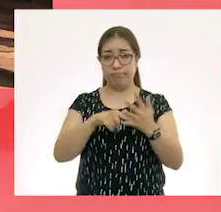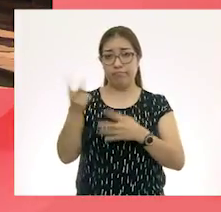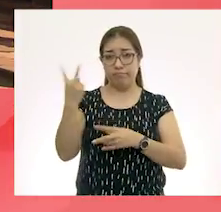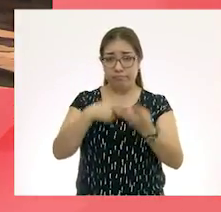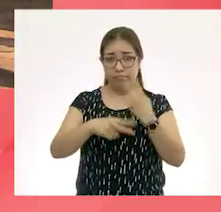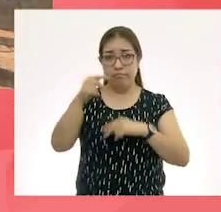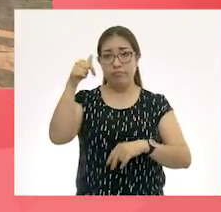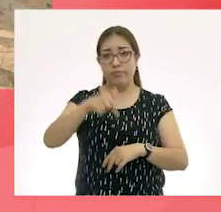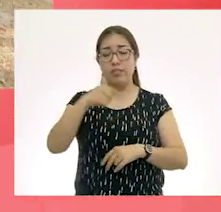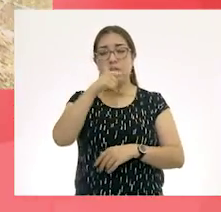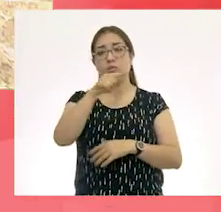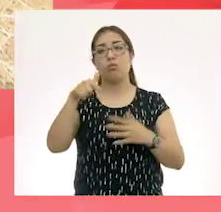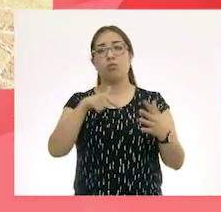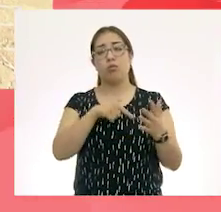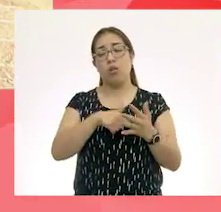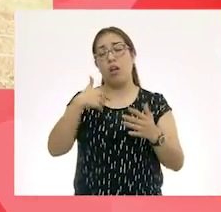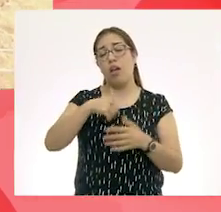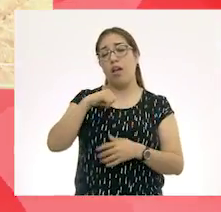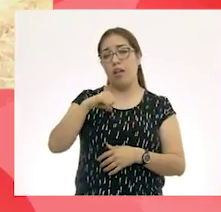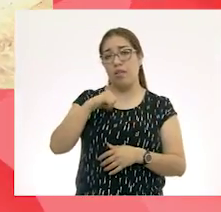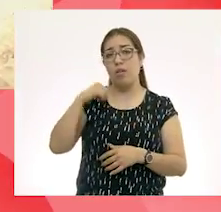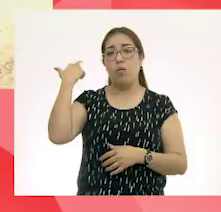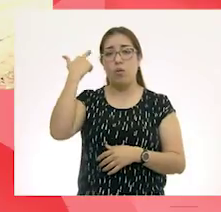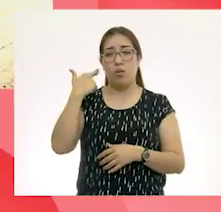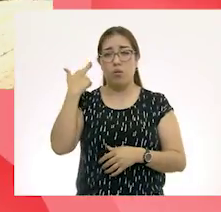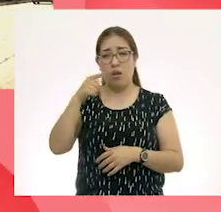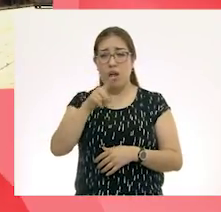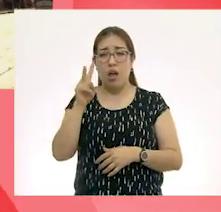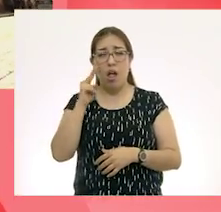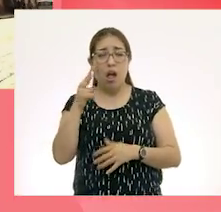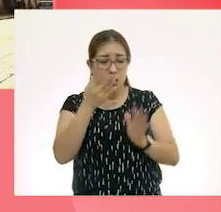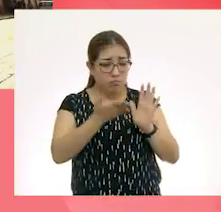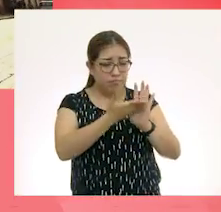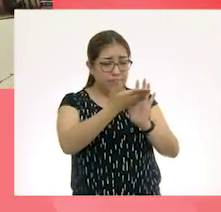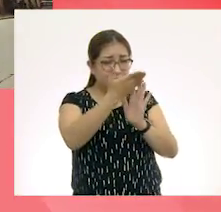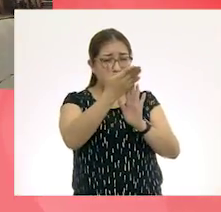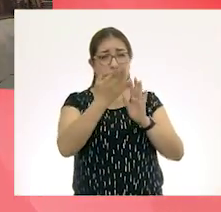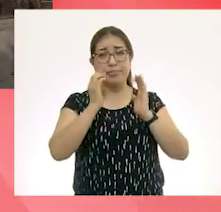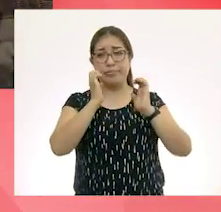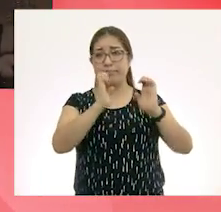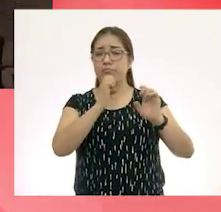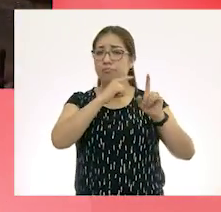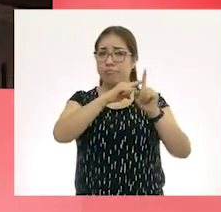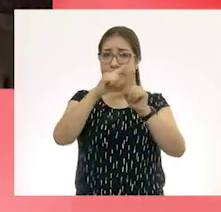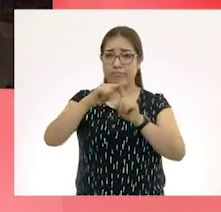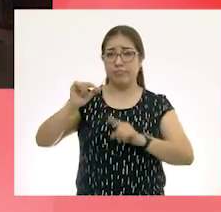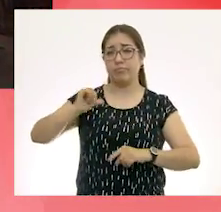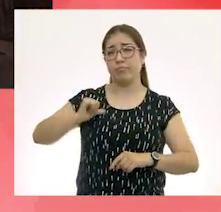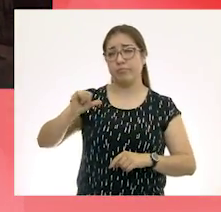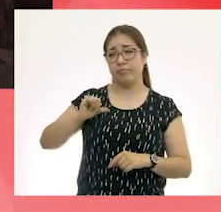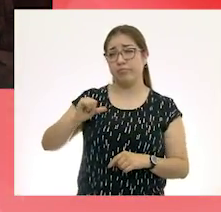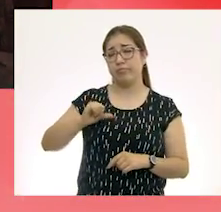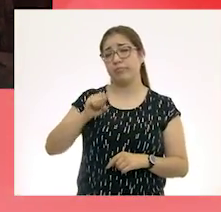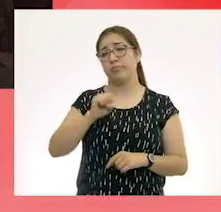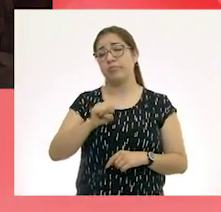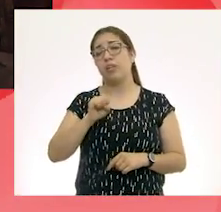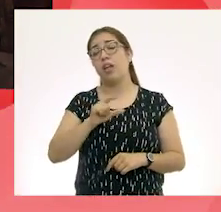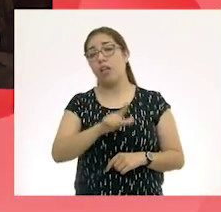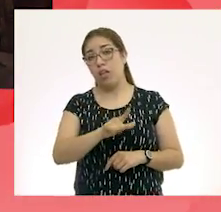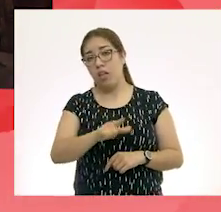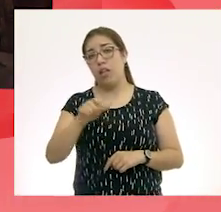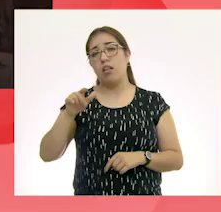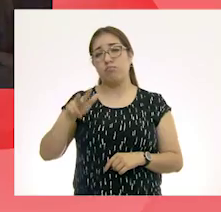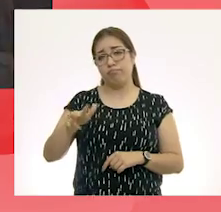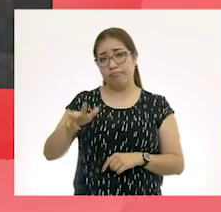española. Además de la extraordinaria arquitectura de algunas de sus construcciones de los siglos XVII y XVIII, destaca el trazo